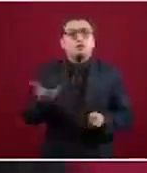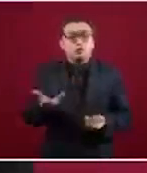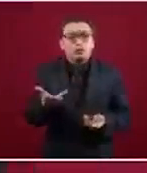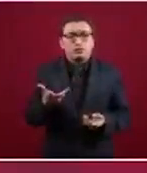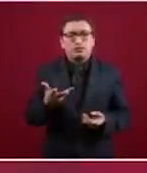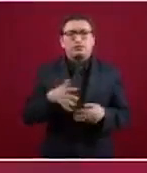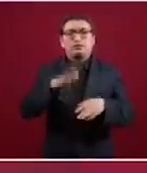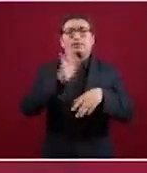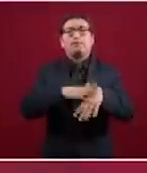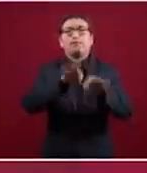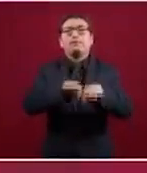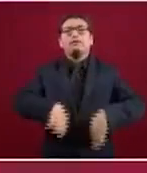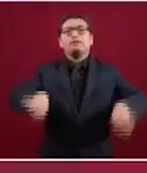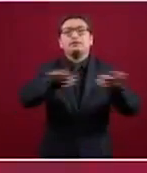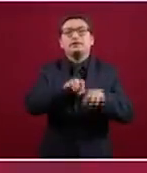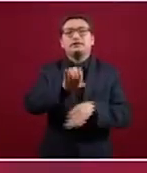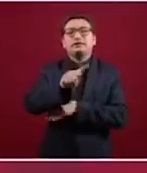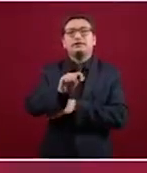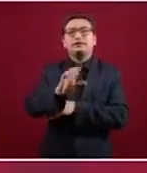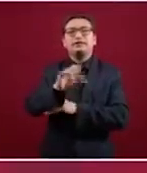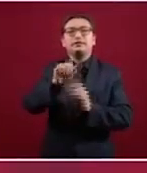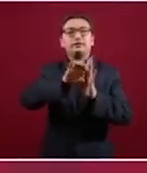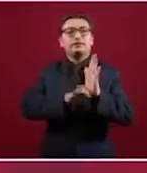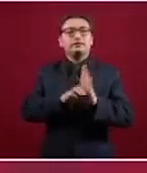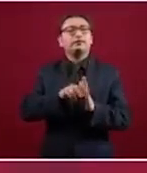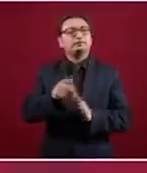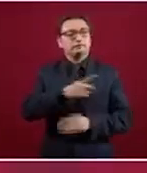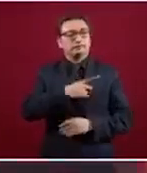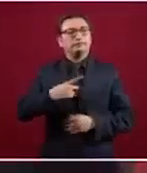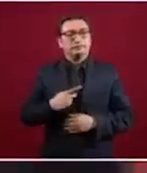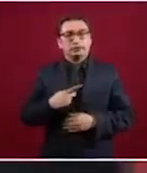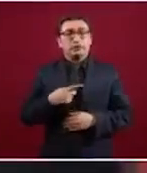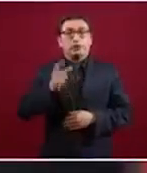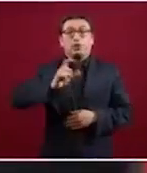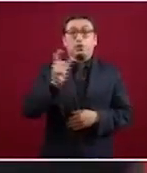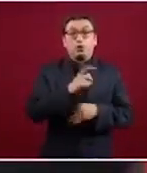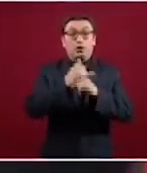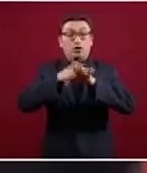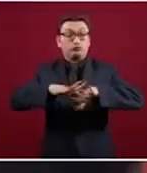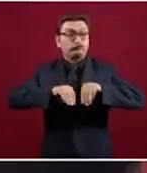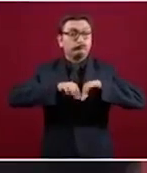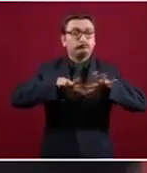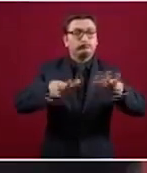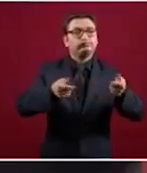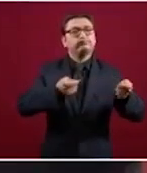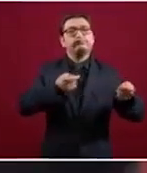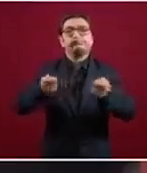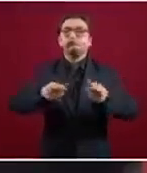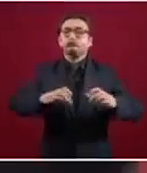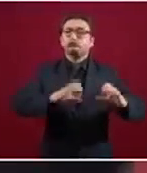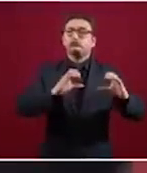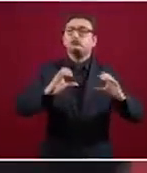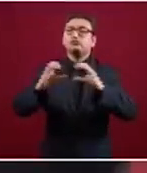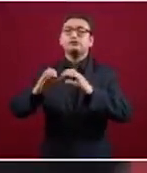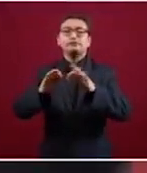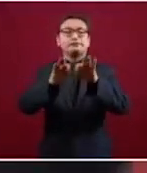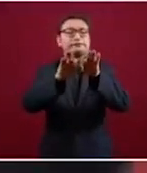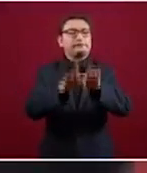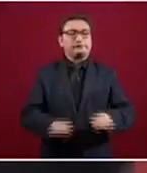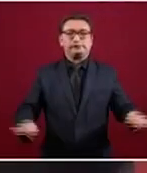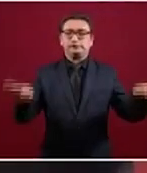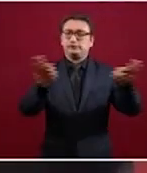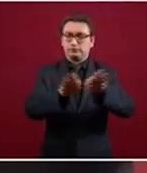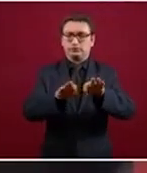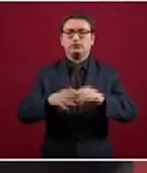ética que debe de existir en el manejo de la información que es fundamental